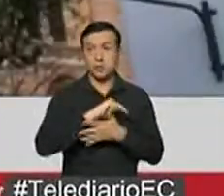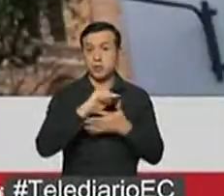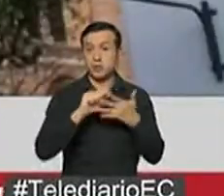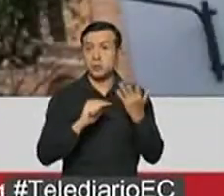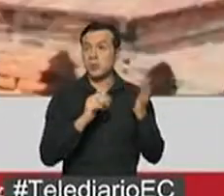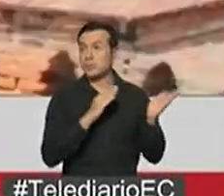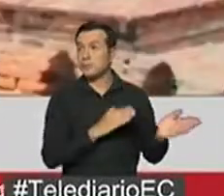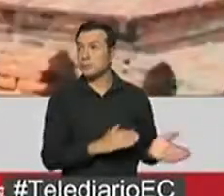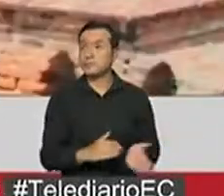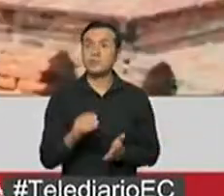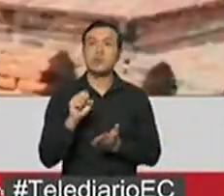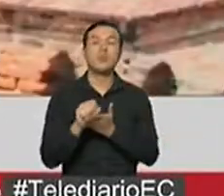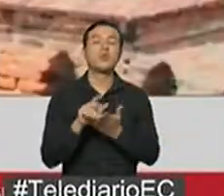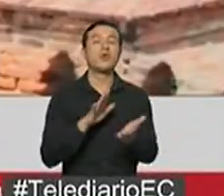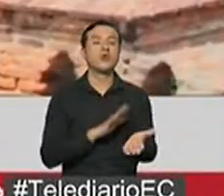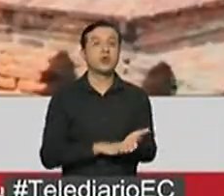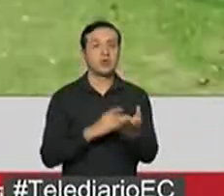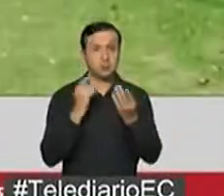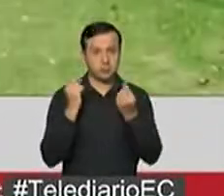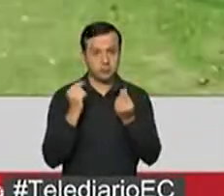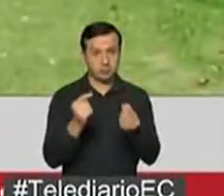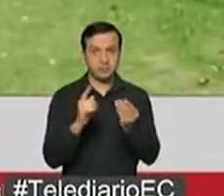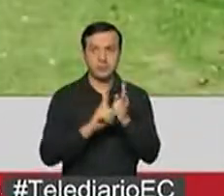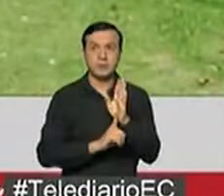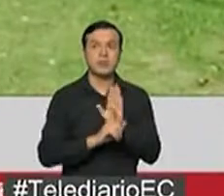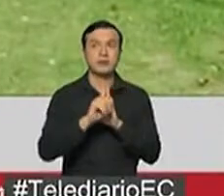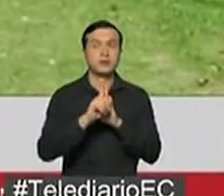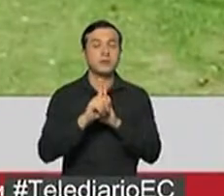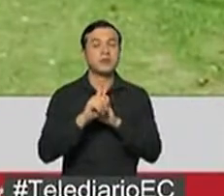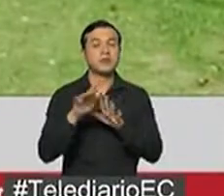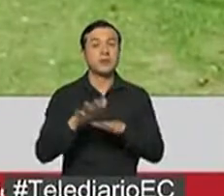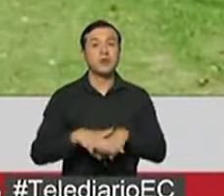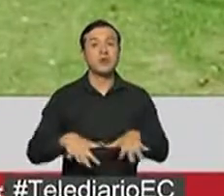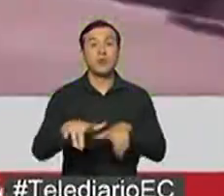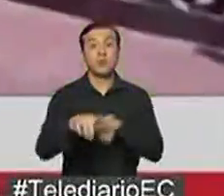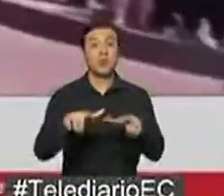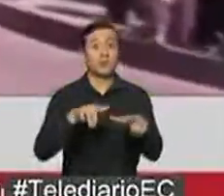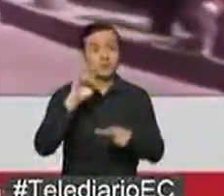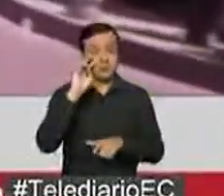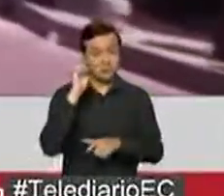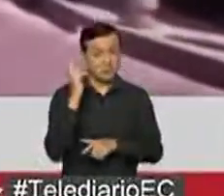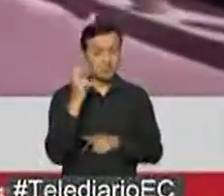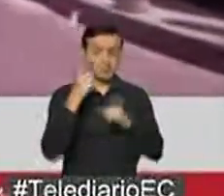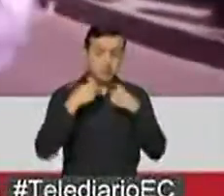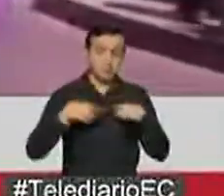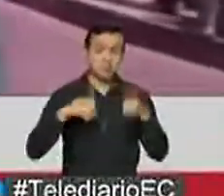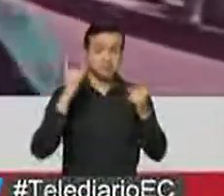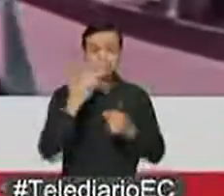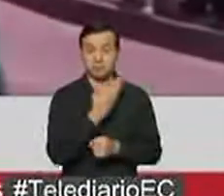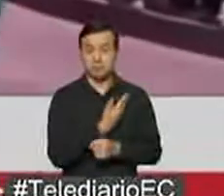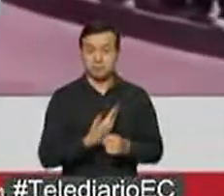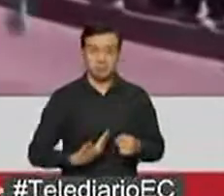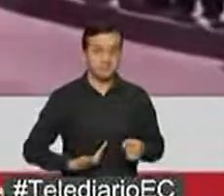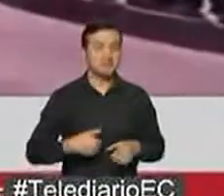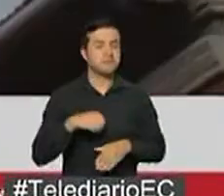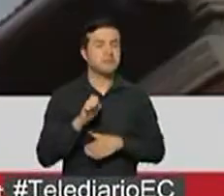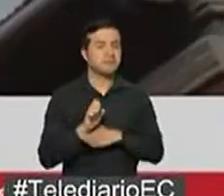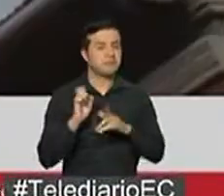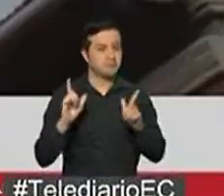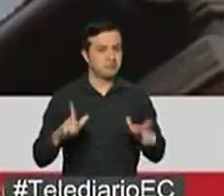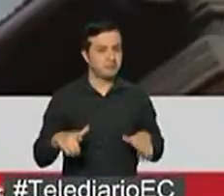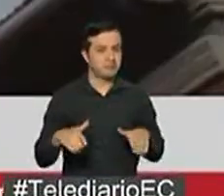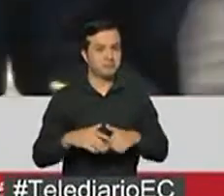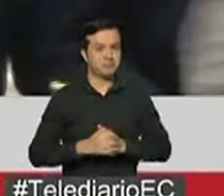enmarcan dentro del proyecto financiero para el desarrollo de destinos turísticos anunciados por el presidente de la república lenín